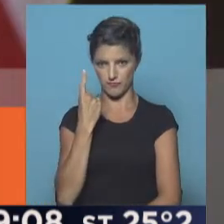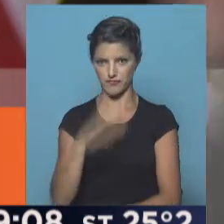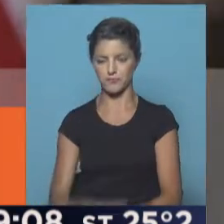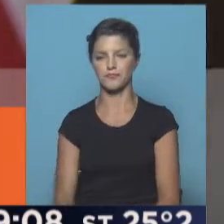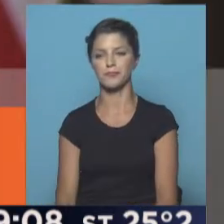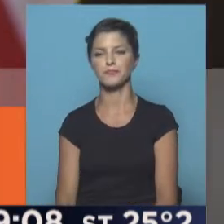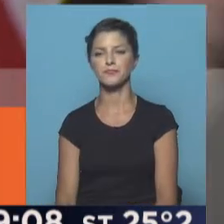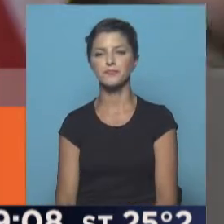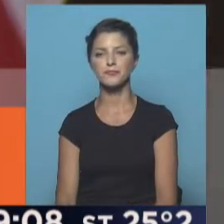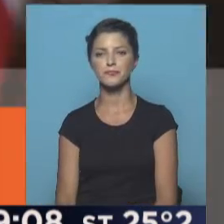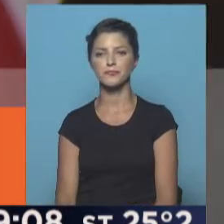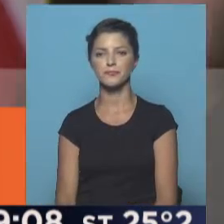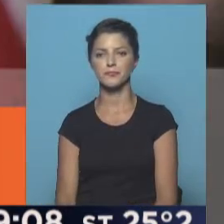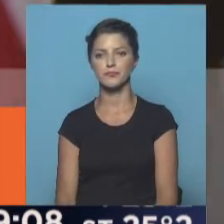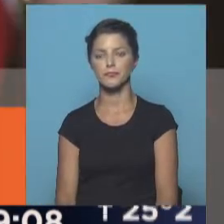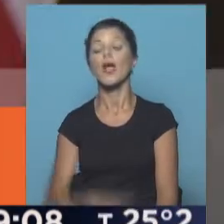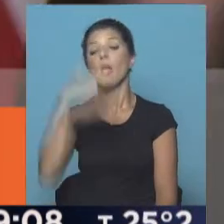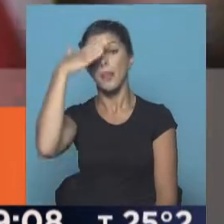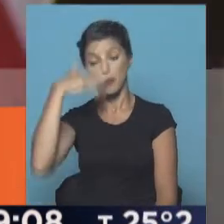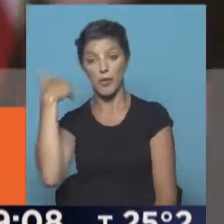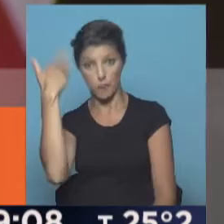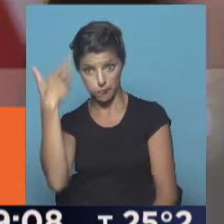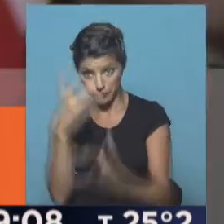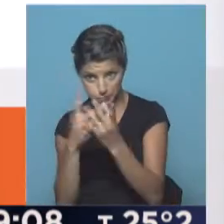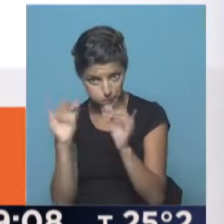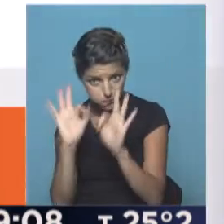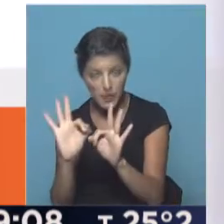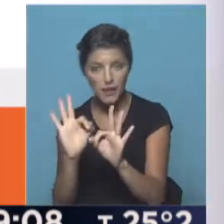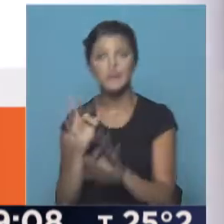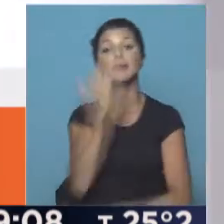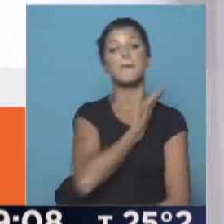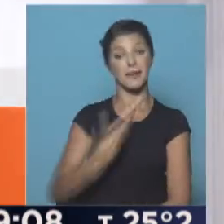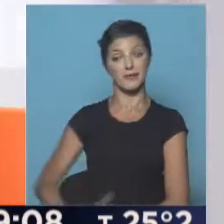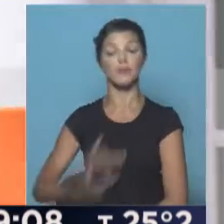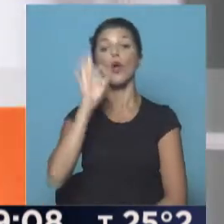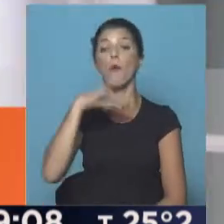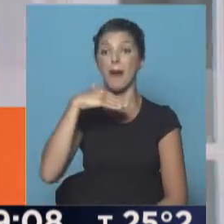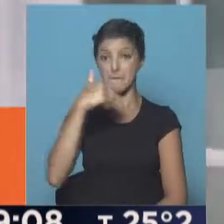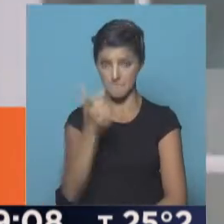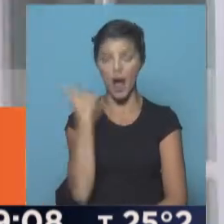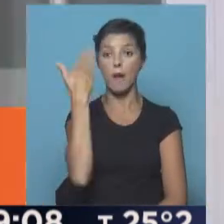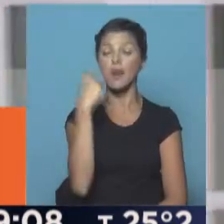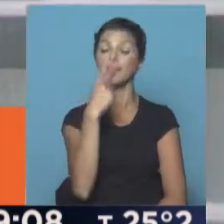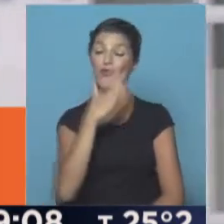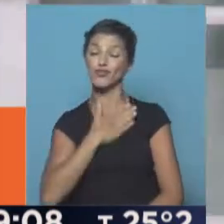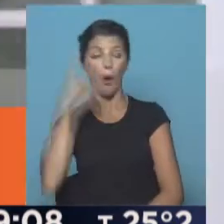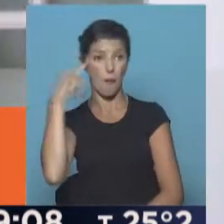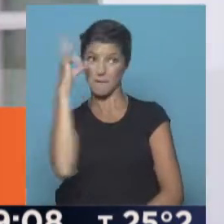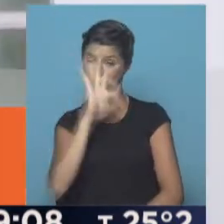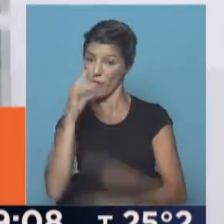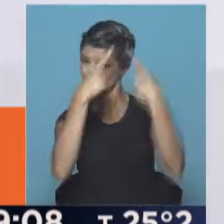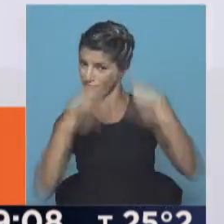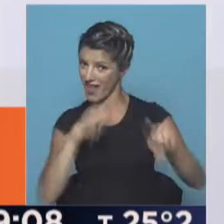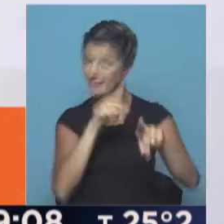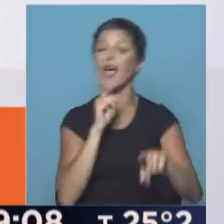vida. Luego de las palabras de Hillary Clinton, habló Barack Obama, quien admitió sus diferencias con Donald Trump, pero abogó